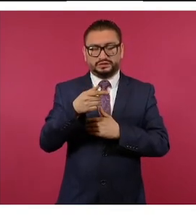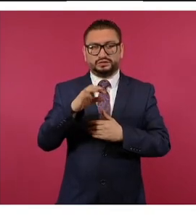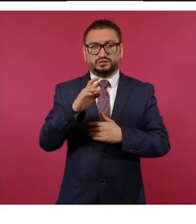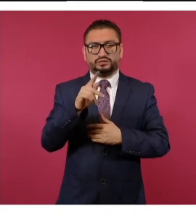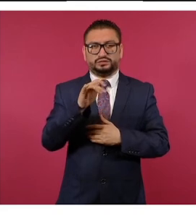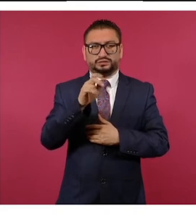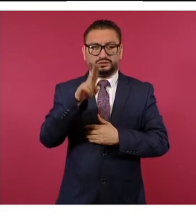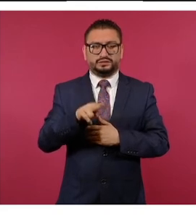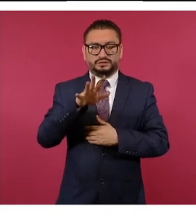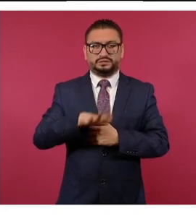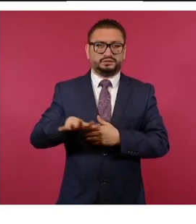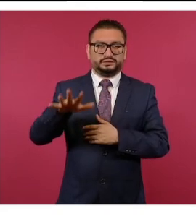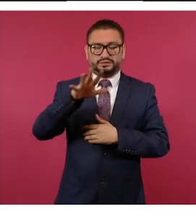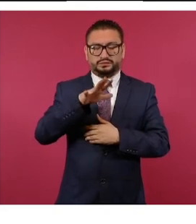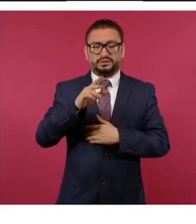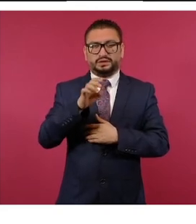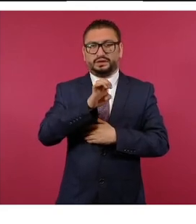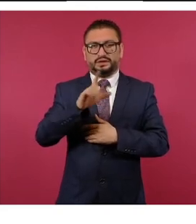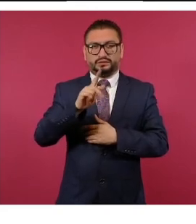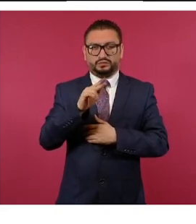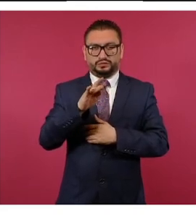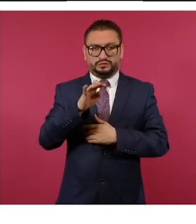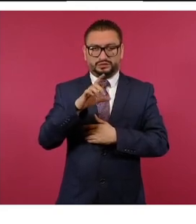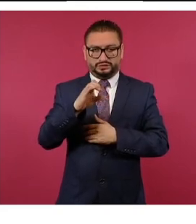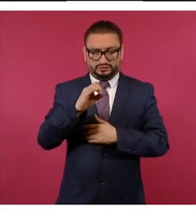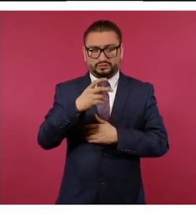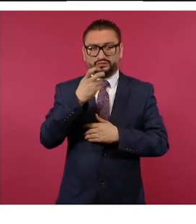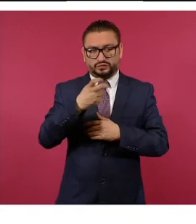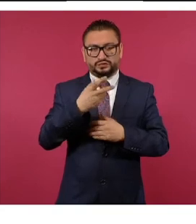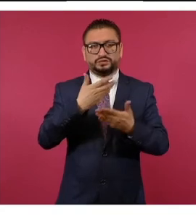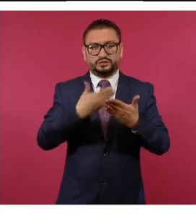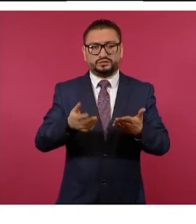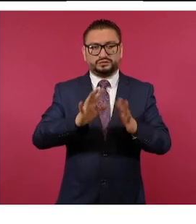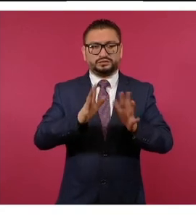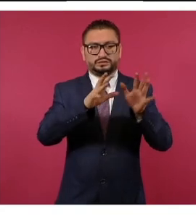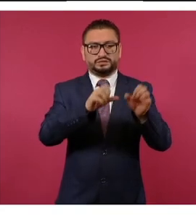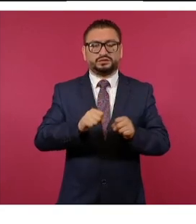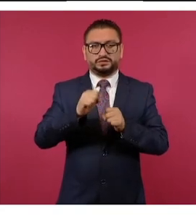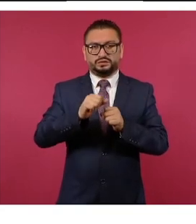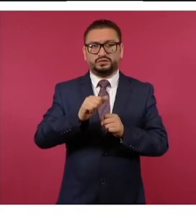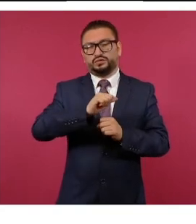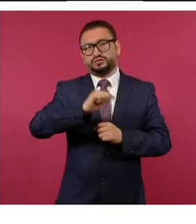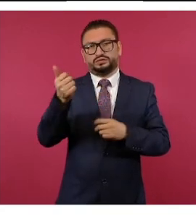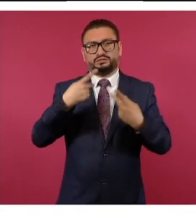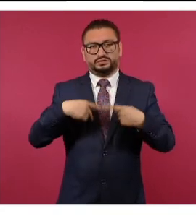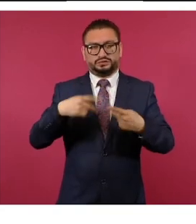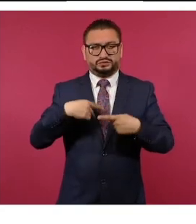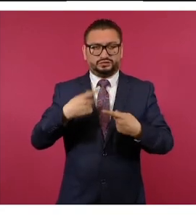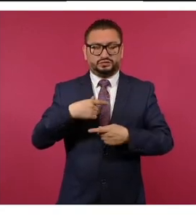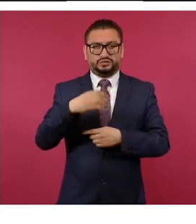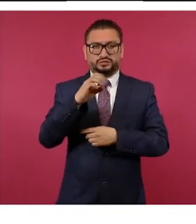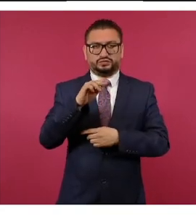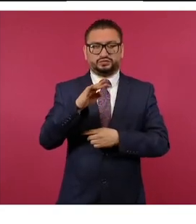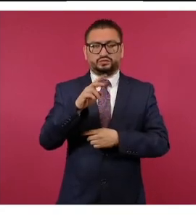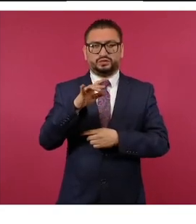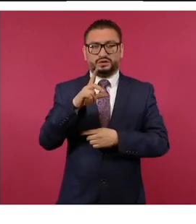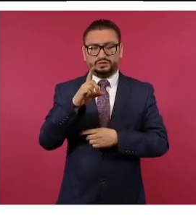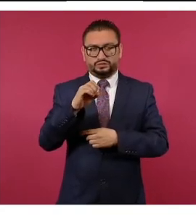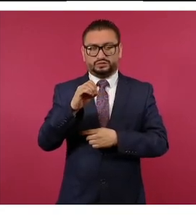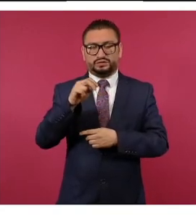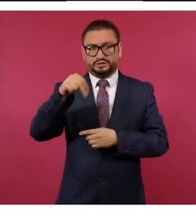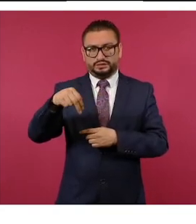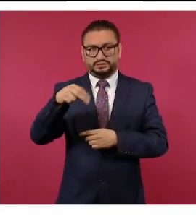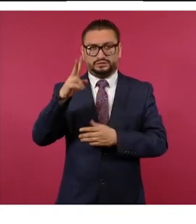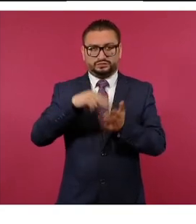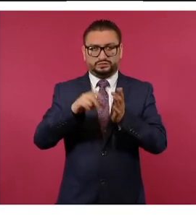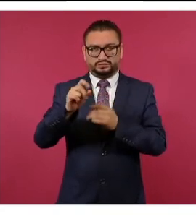la comunidad del Pueblito. Por este hecho ya fue detenido y vinculado a proceso otra persona de nombre Osvaldo N. en el